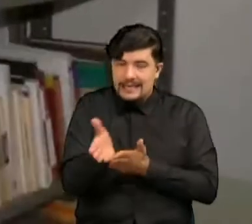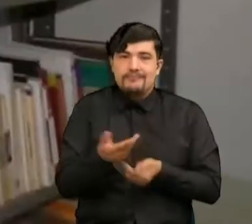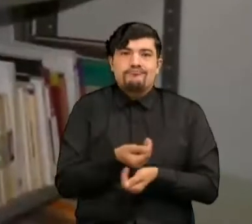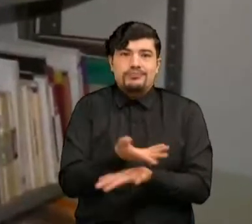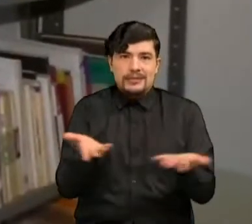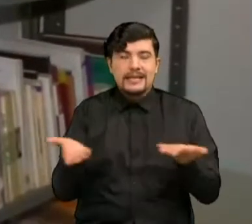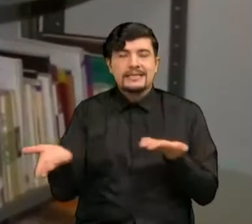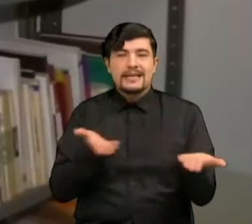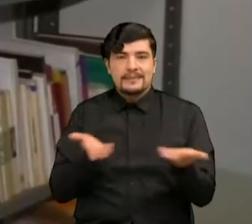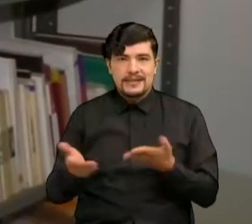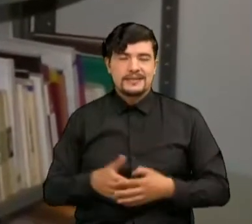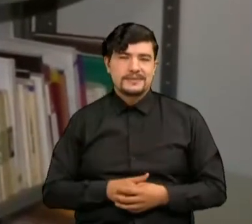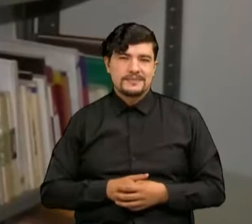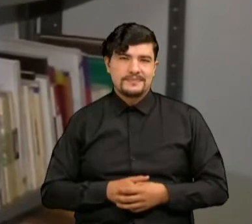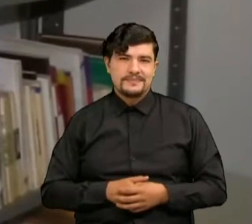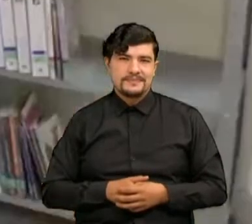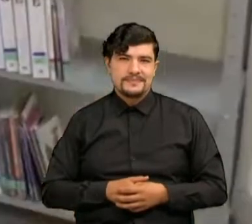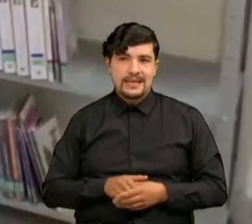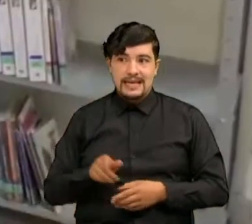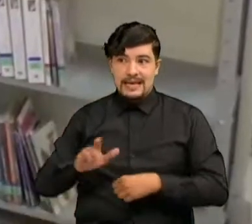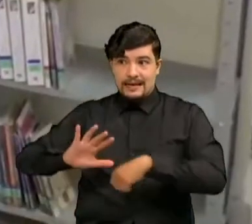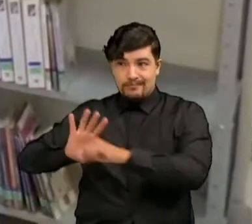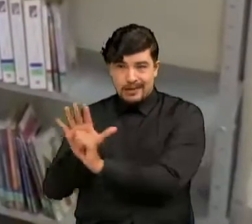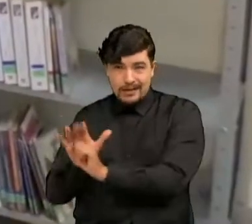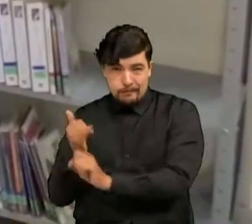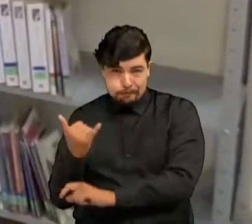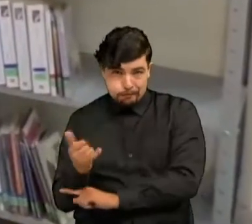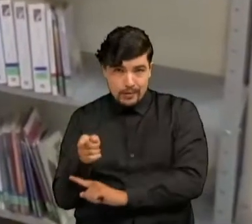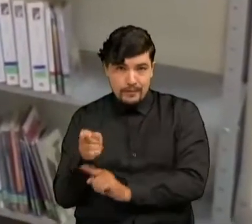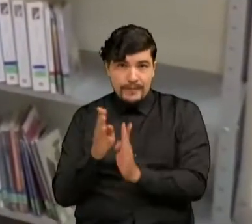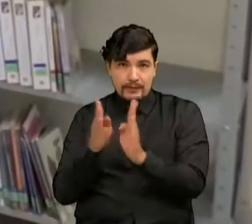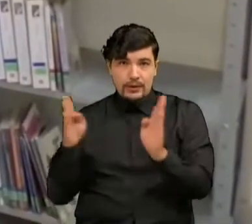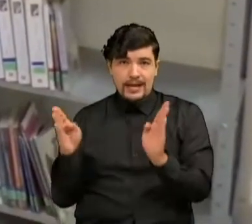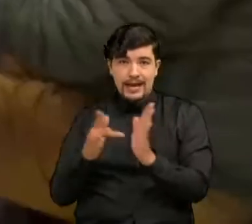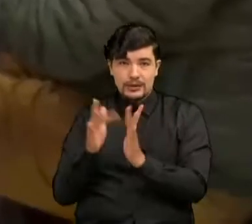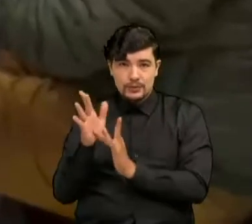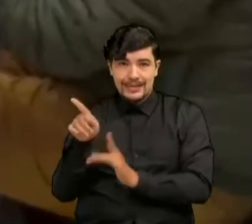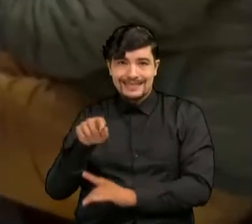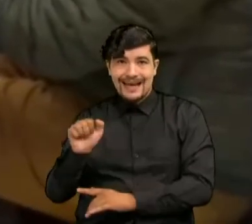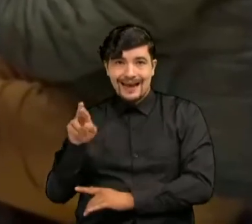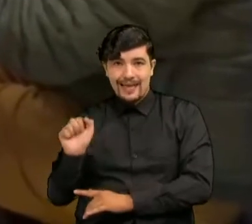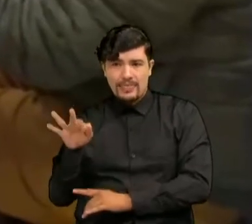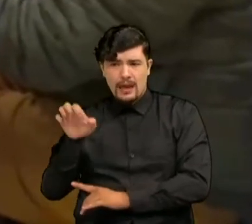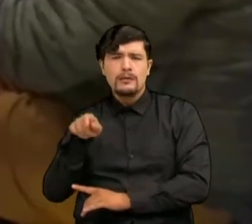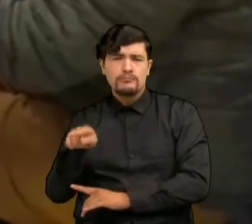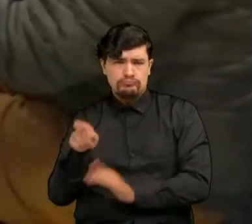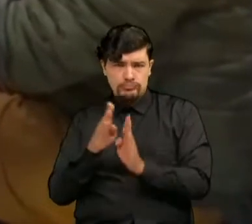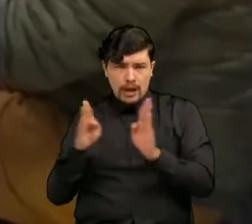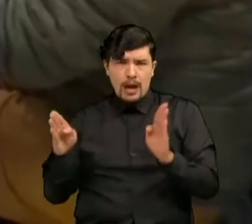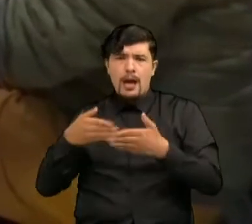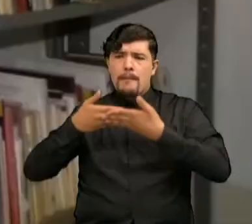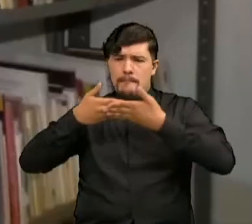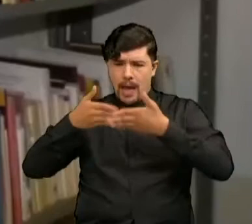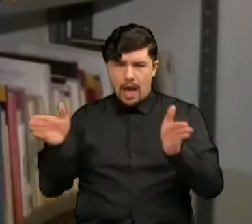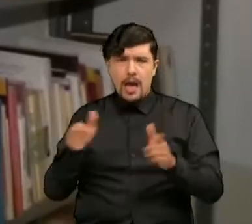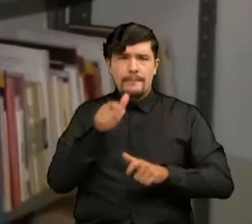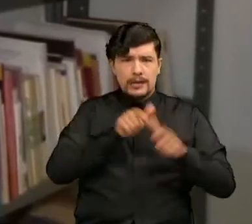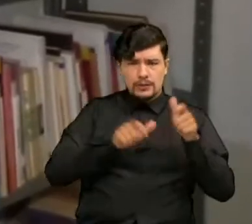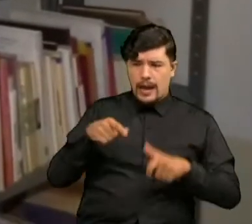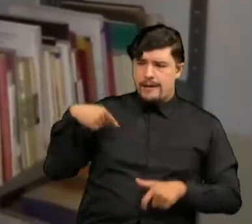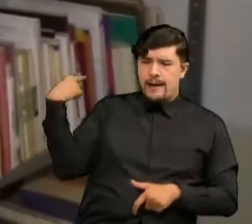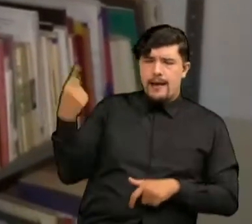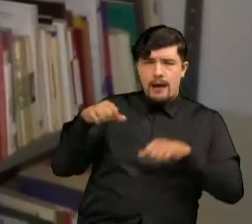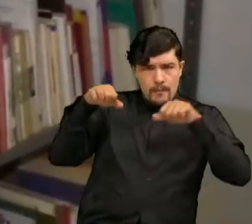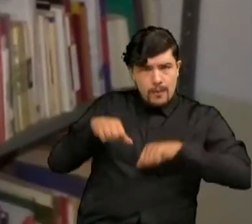a pesar de la pandemia la biblioteca es usará té moreno de málaga permanece abierta al público promoviendo la lectura